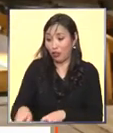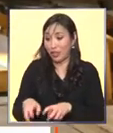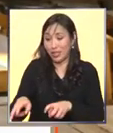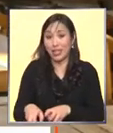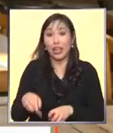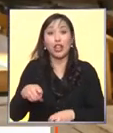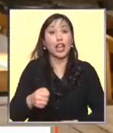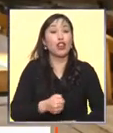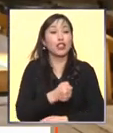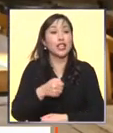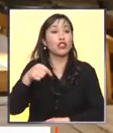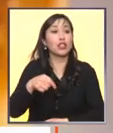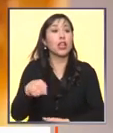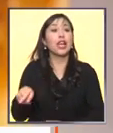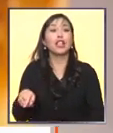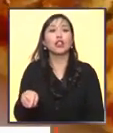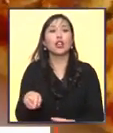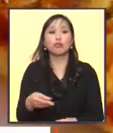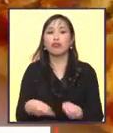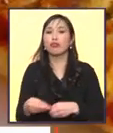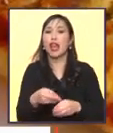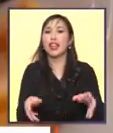tocó un quiche de verduras.